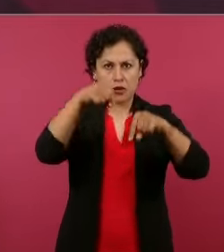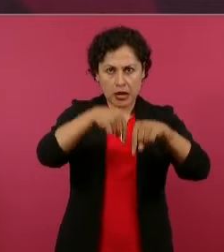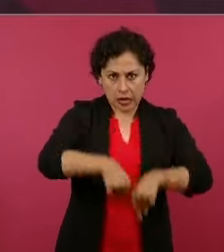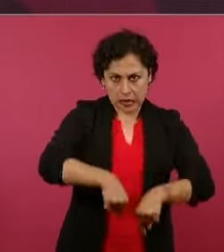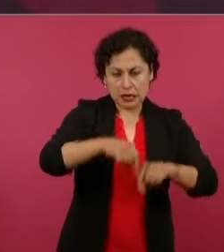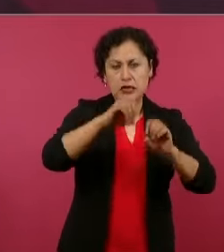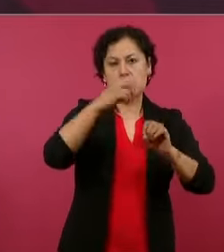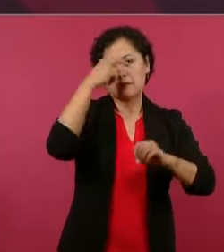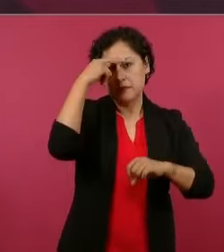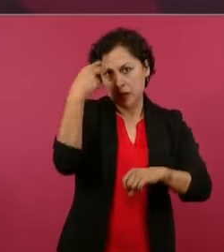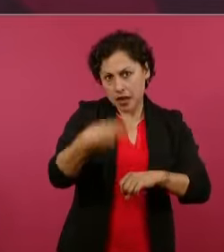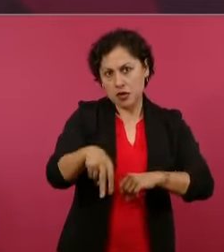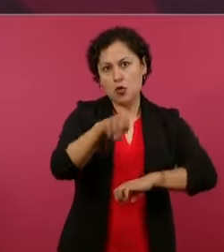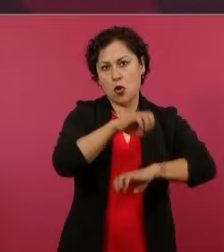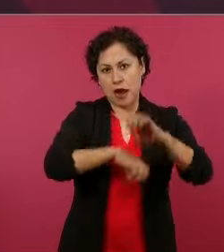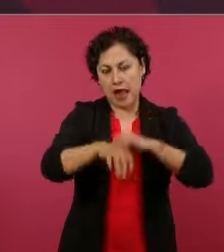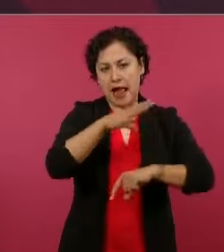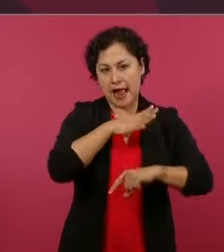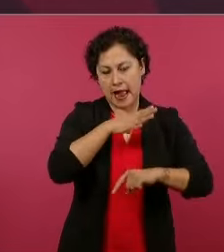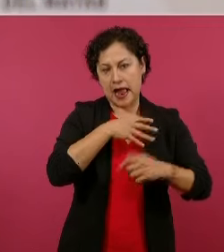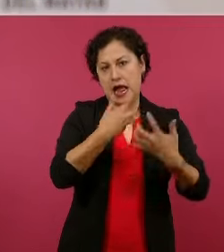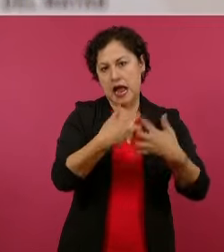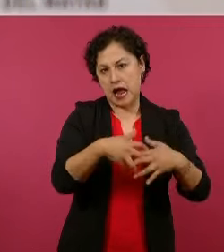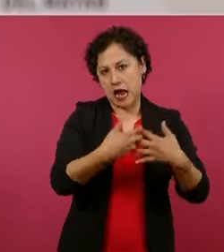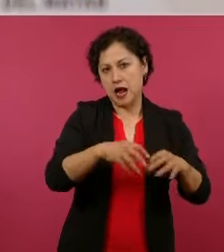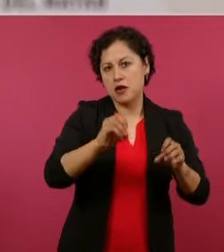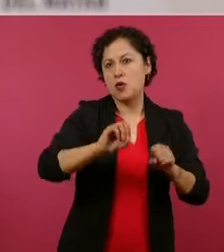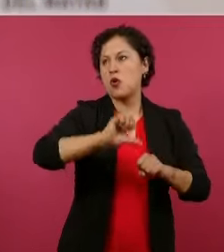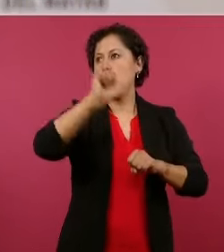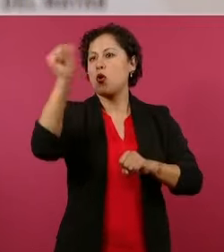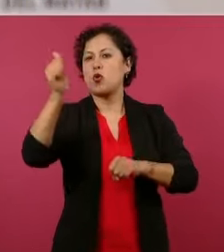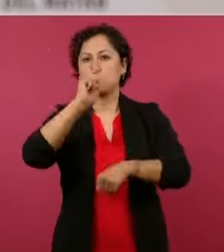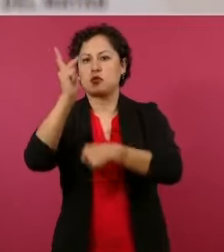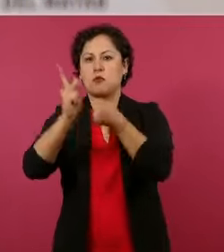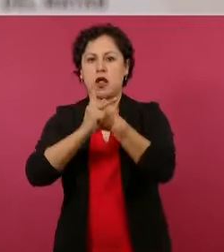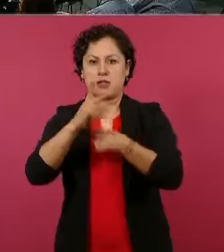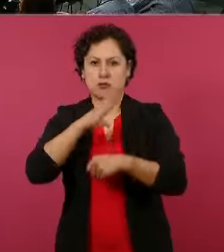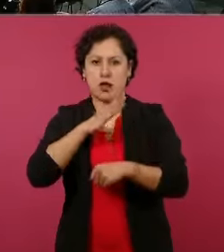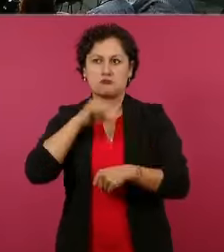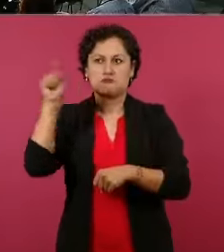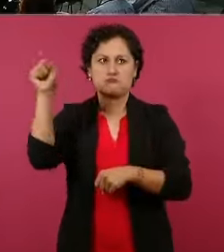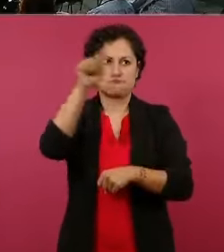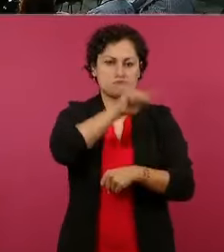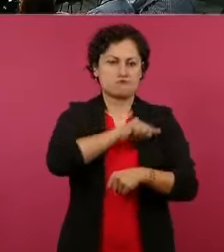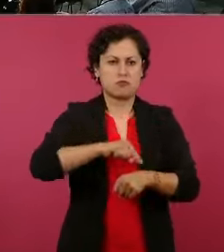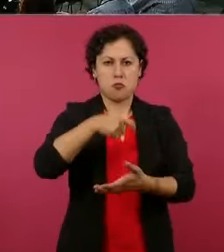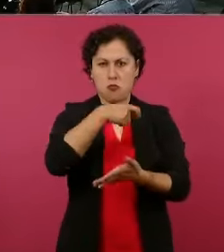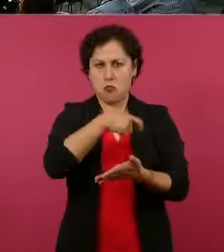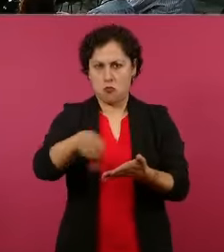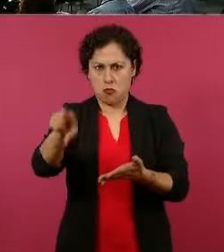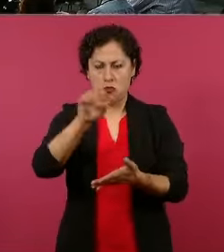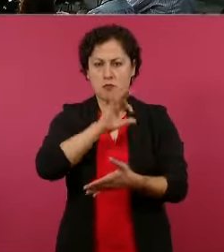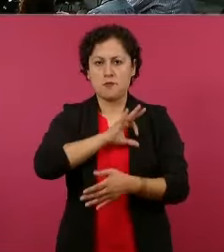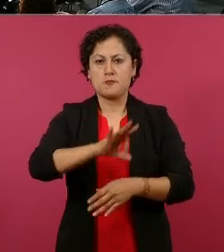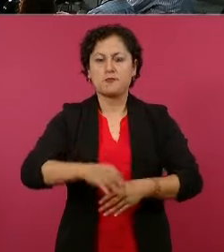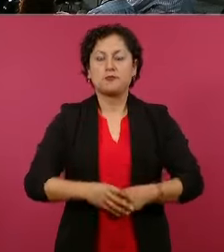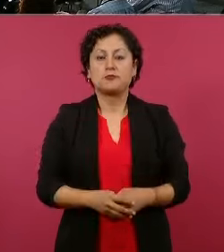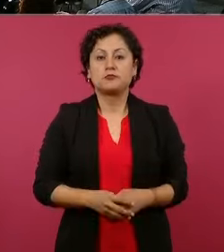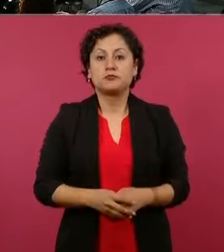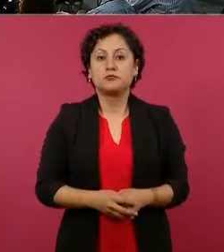planta en México otros están con plantas fuera de del país alerta de casi